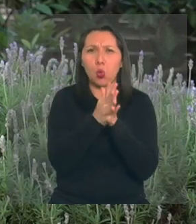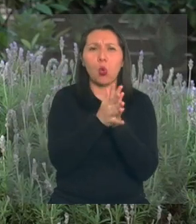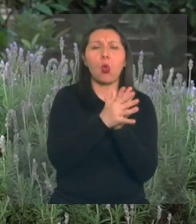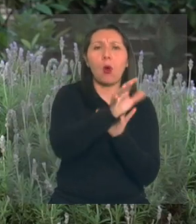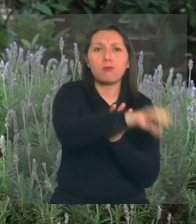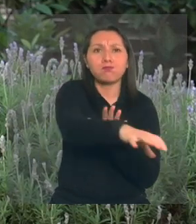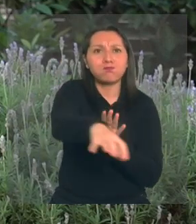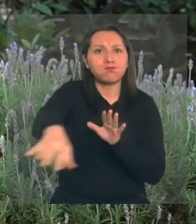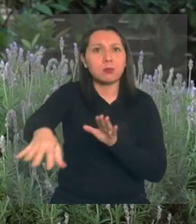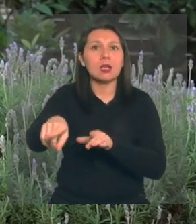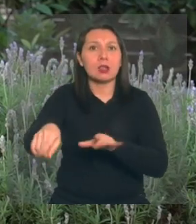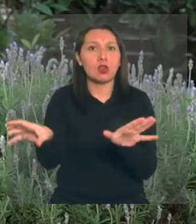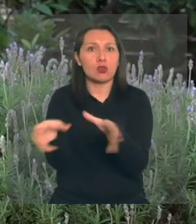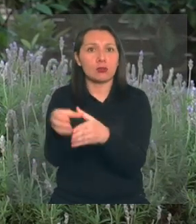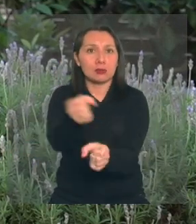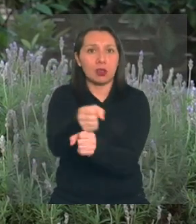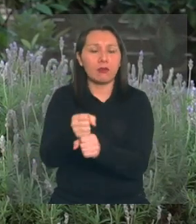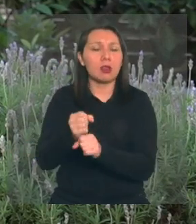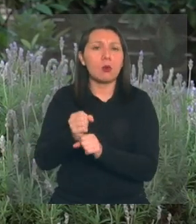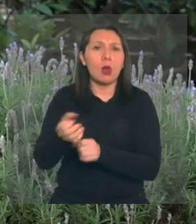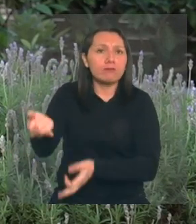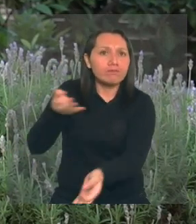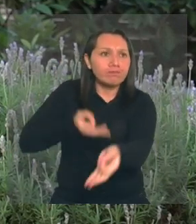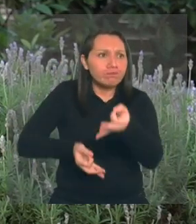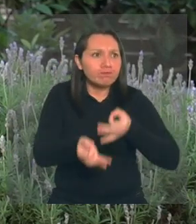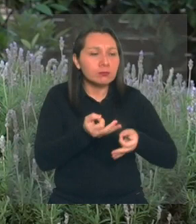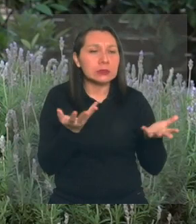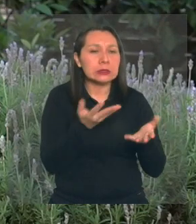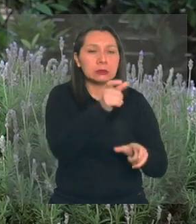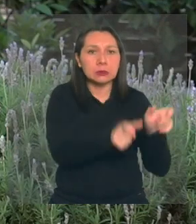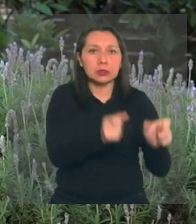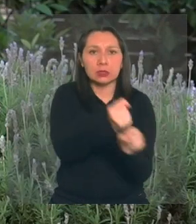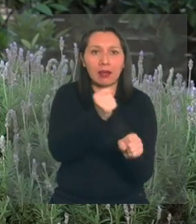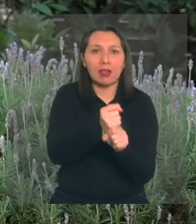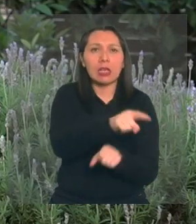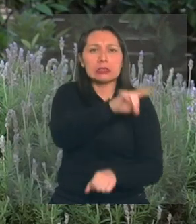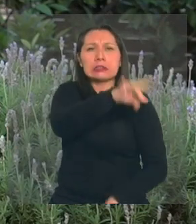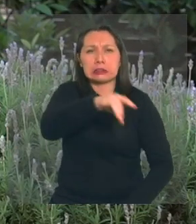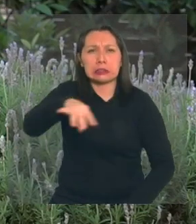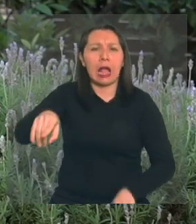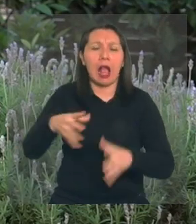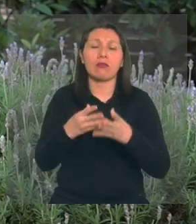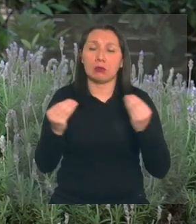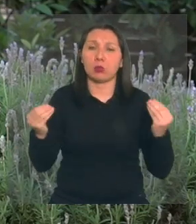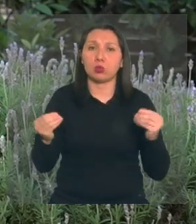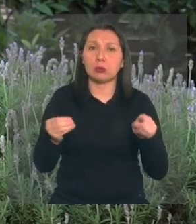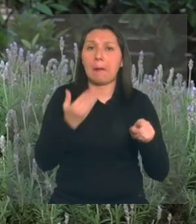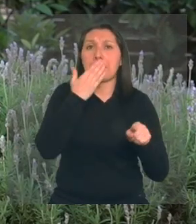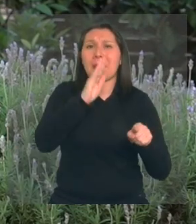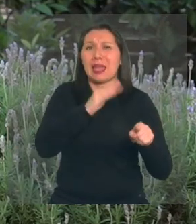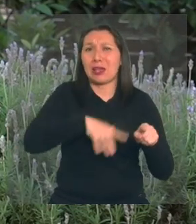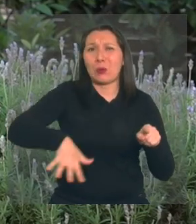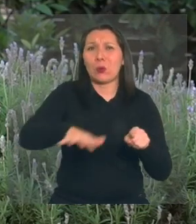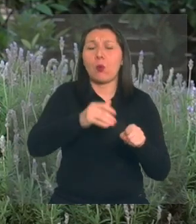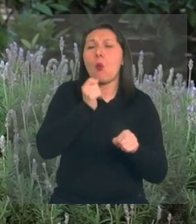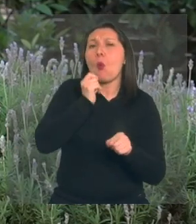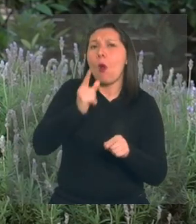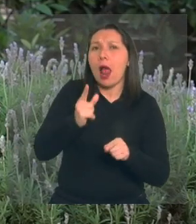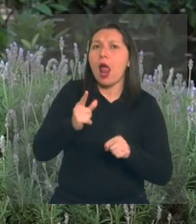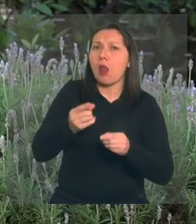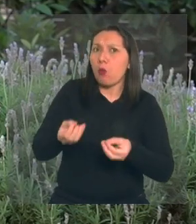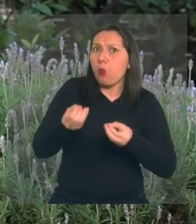organización y sobre todo escuchar a los trabajadores, quienes saben muchas veces, mejor que nadie, cuáles son